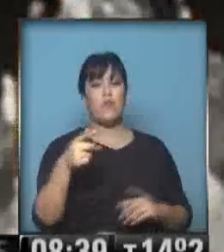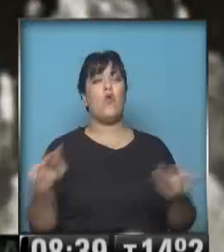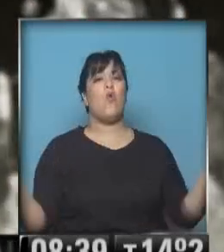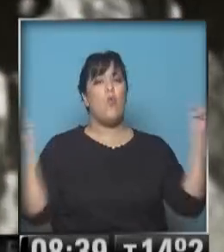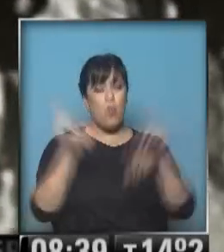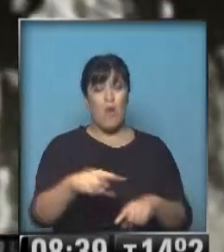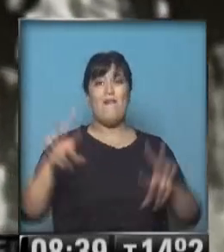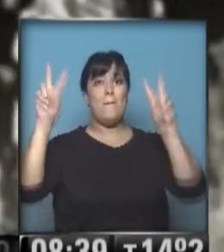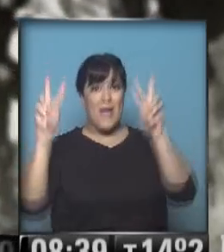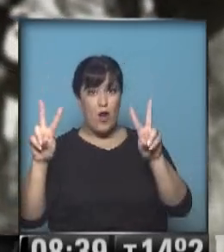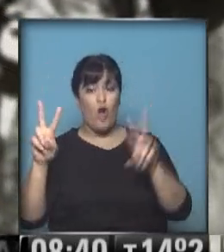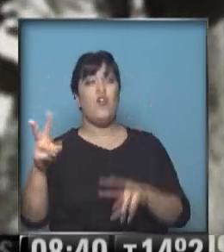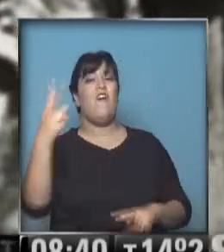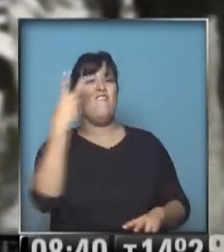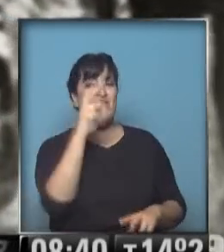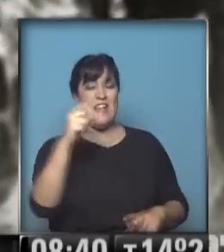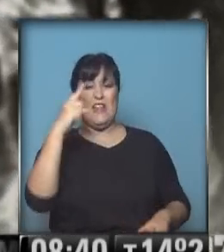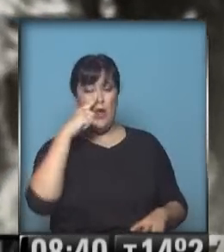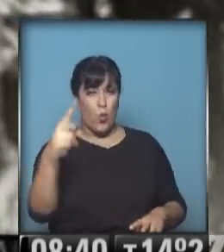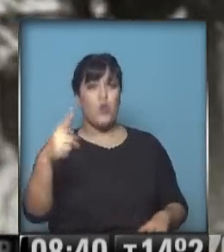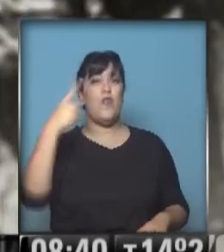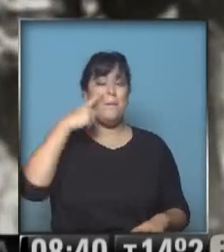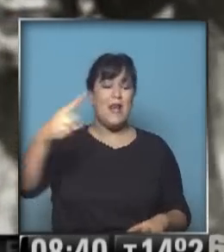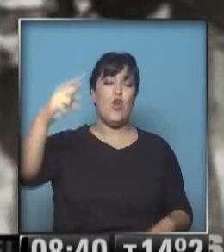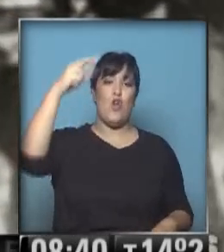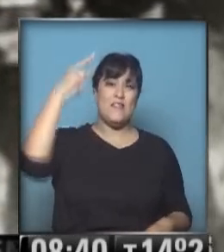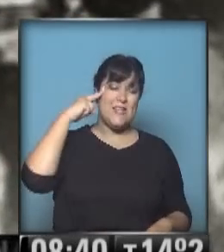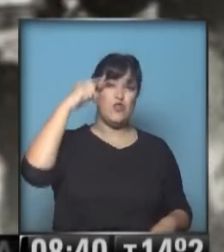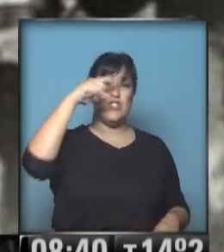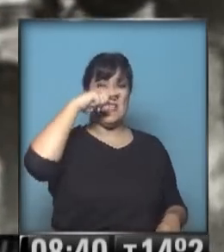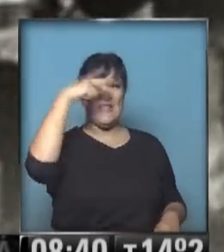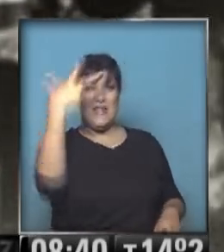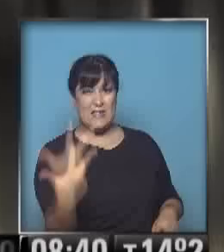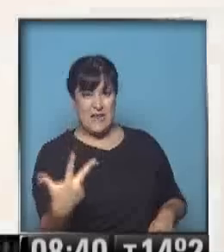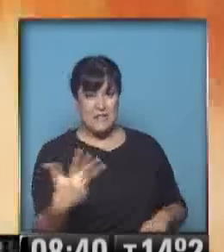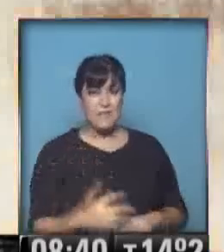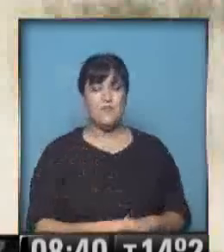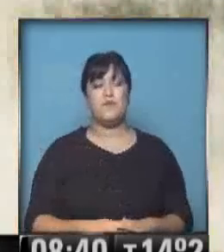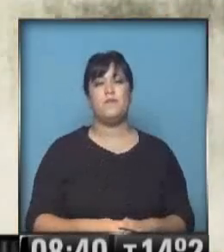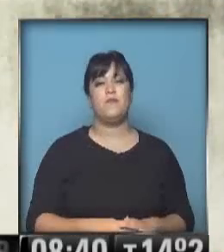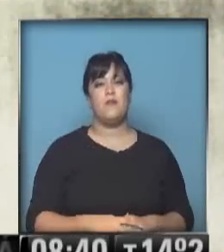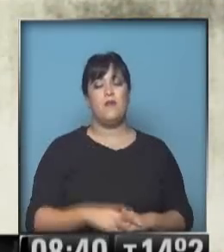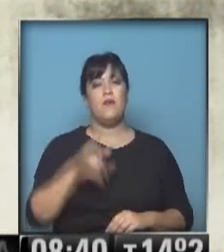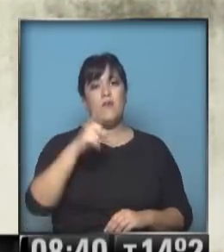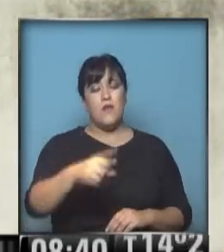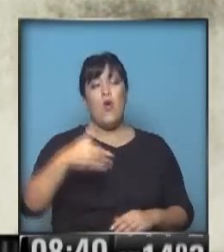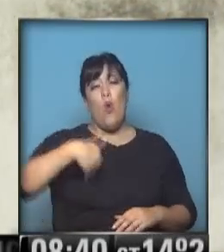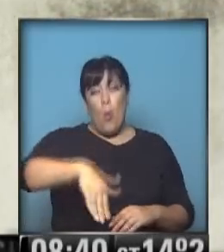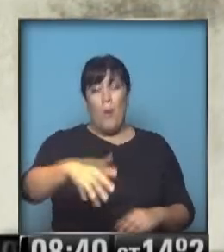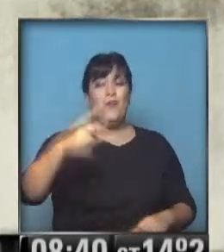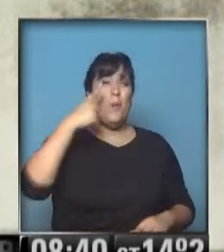20 de junio y triunfa ampliamente en las elecciones del 23 de septiembre de ese año a fines de